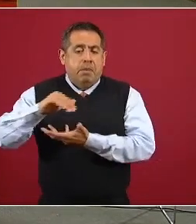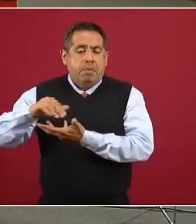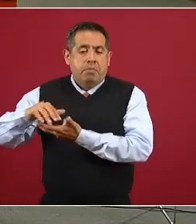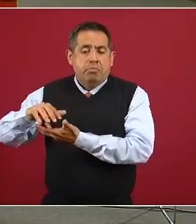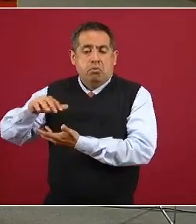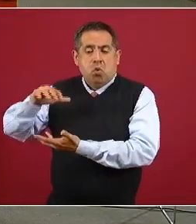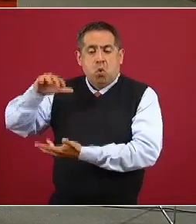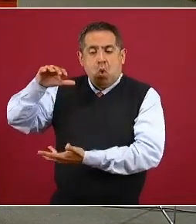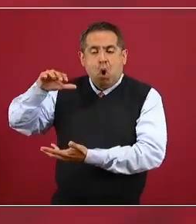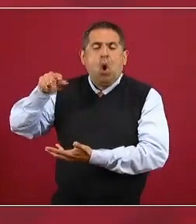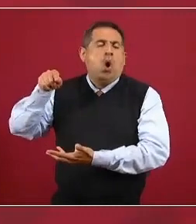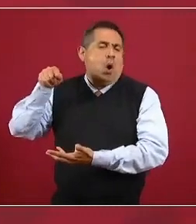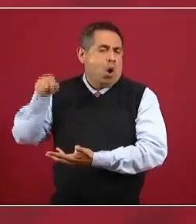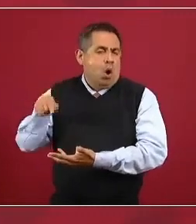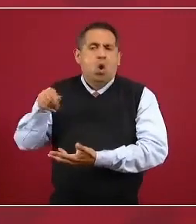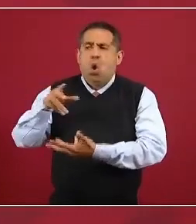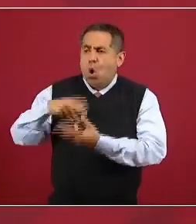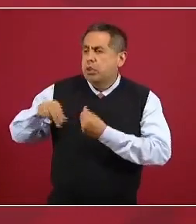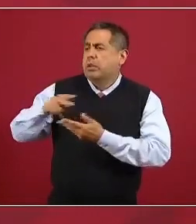eventualmente se va a